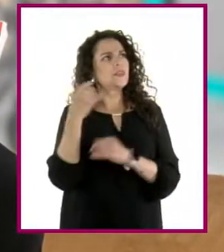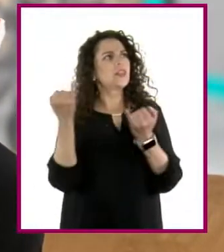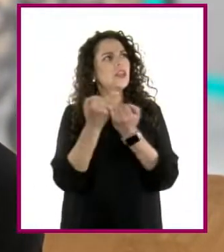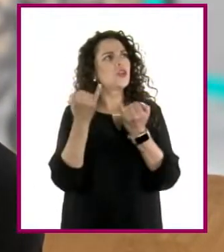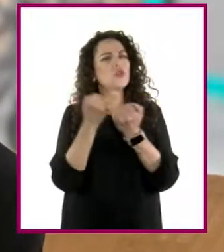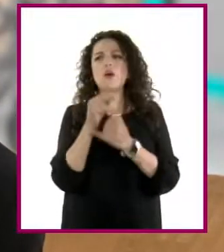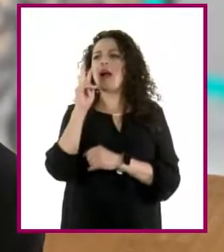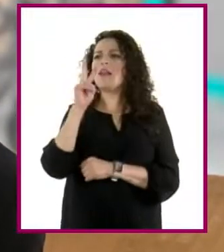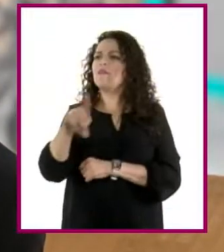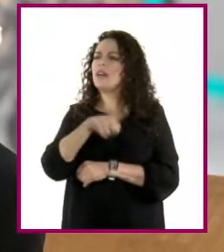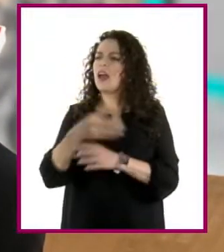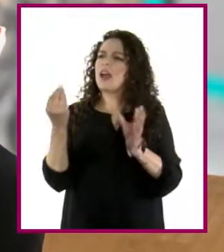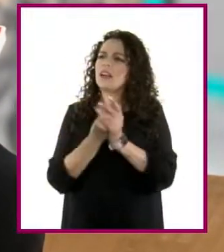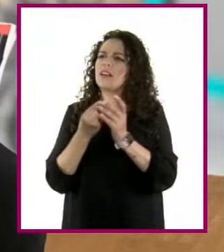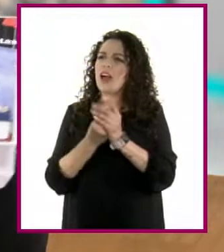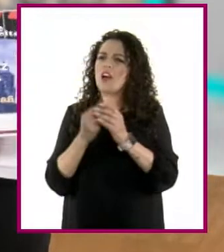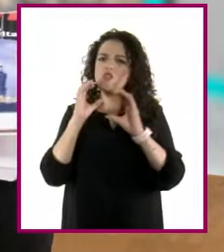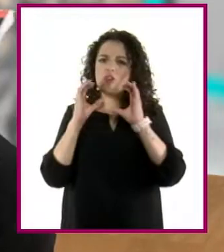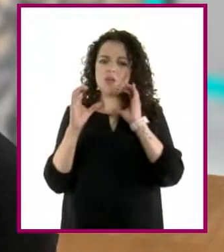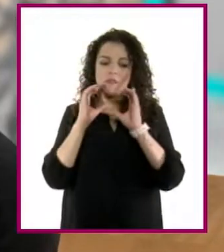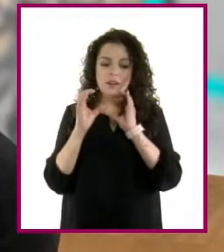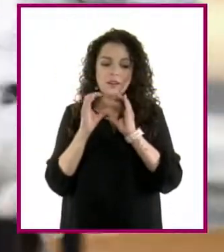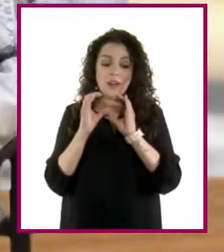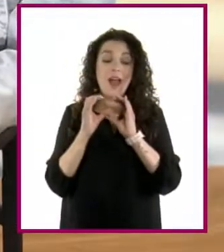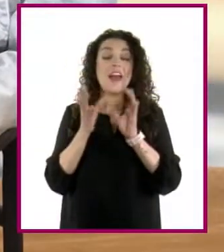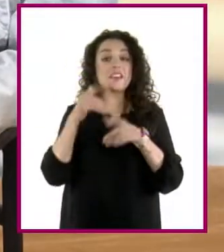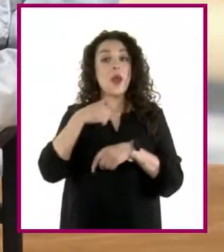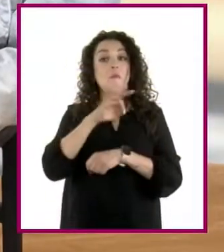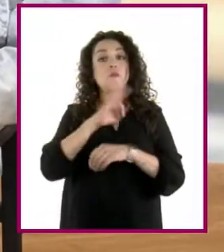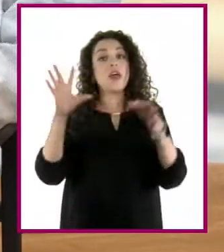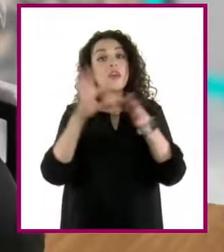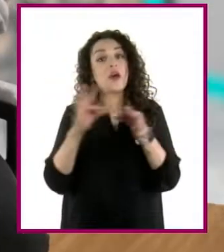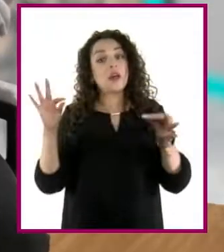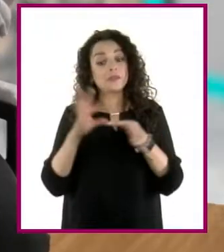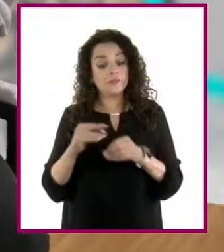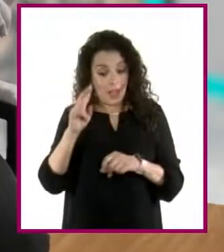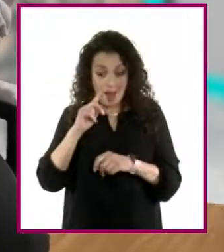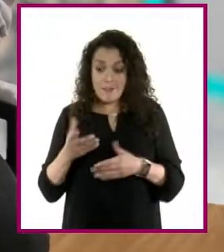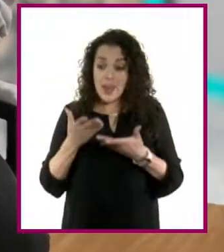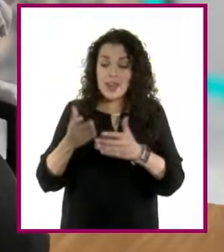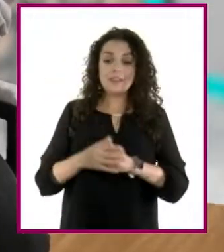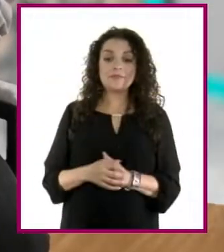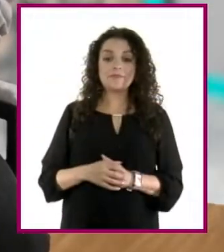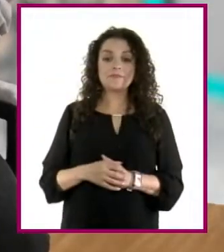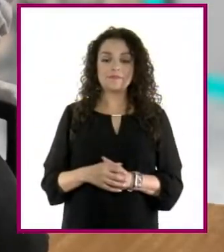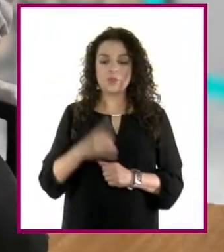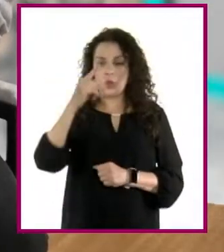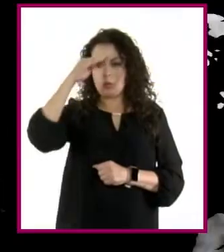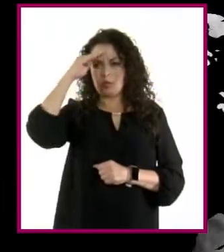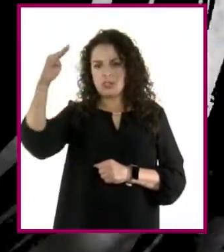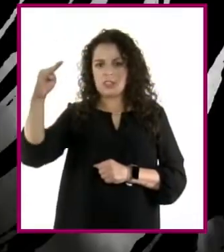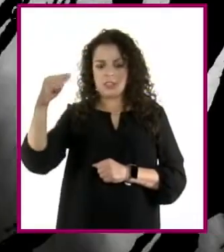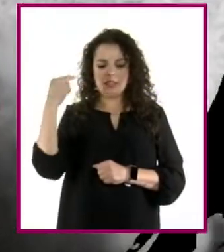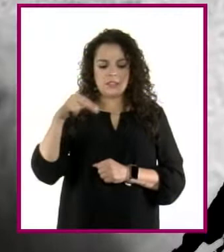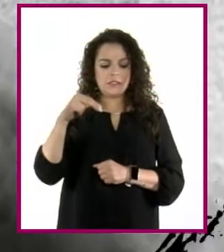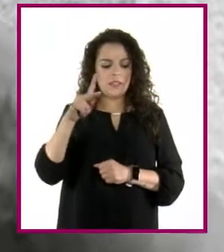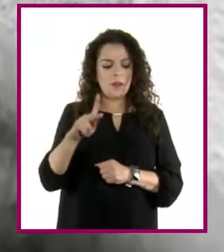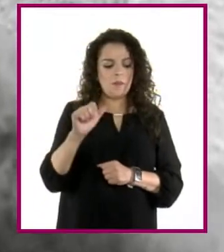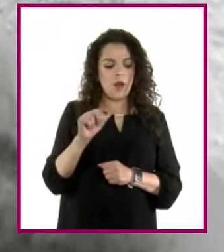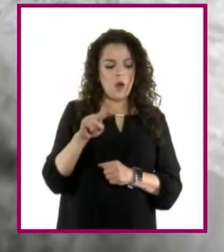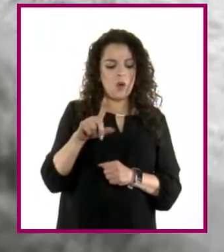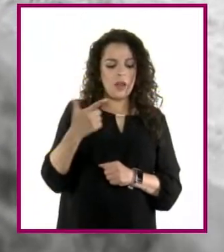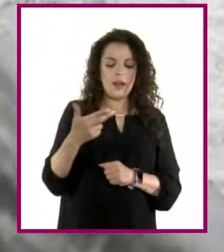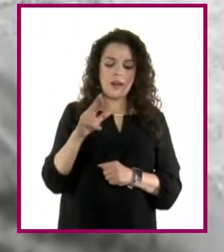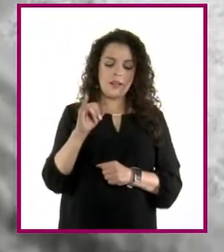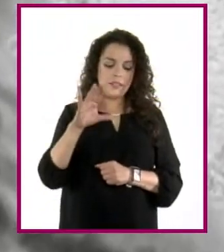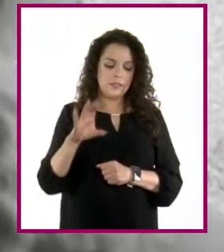de comunicación. Creo que ya hasta lo puedo explicar. Pues échale. Todo empezó con un señor que se llama Paul Grace y que